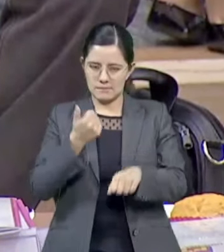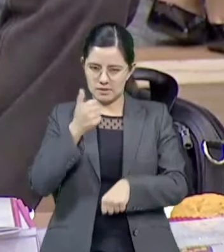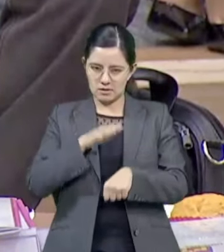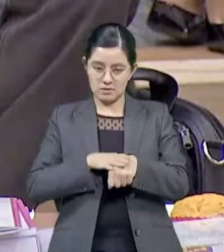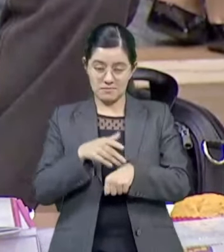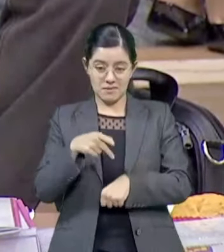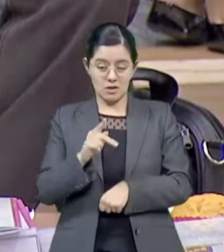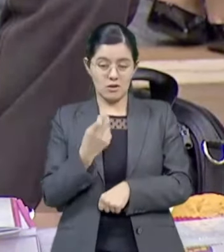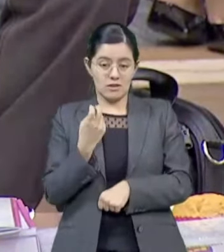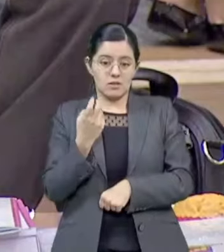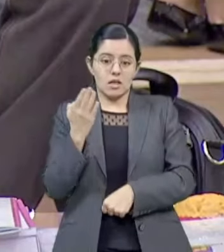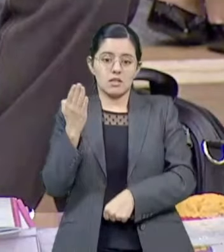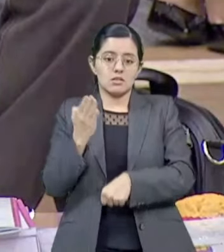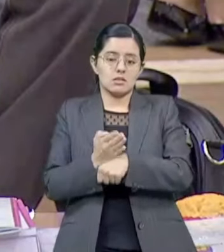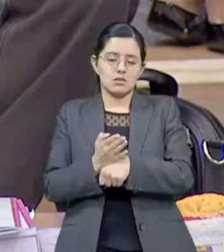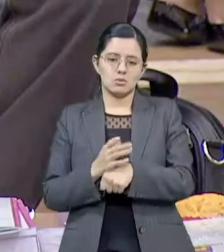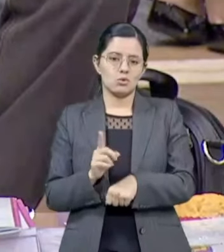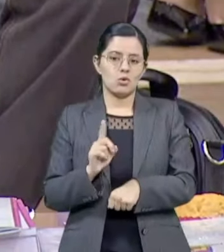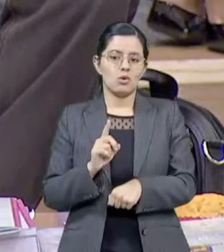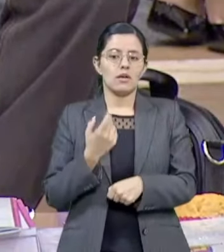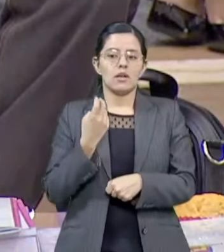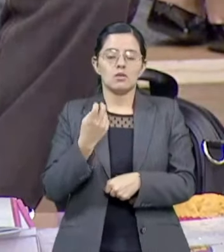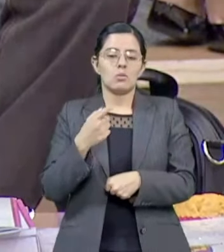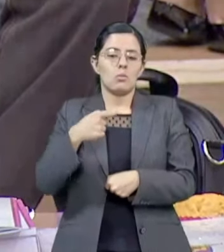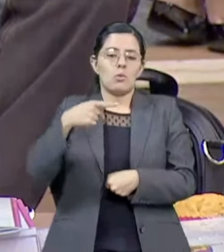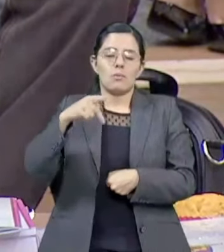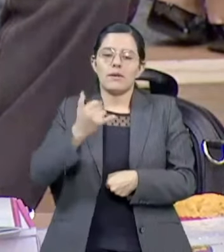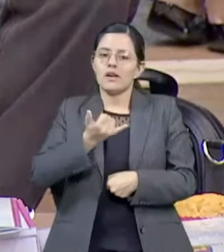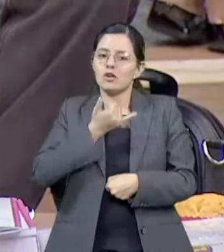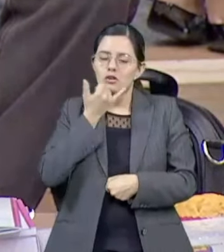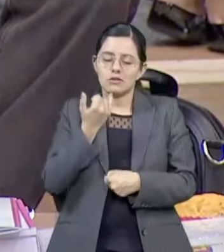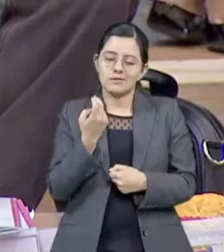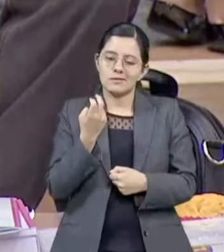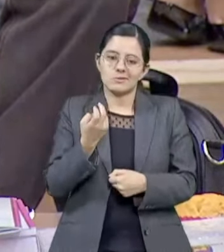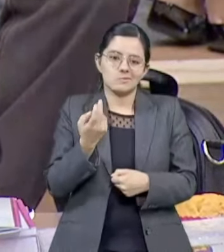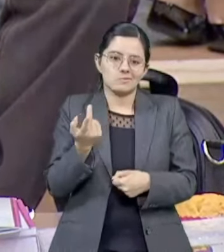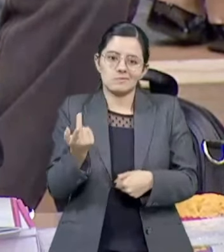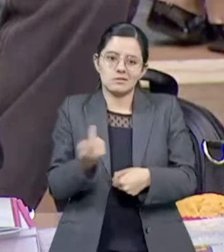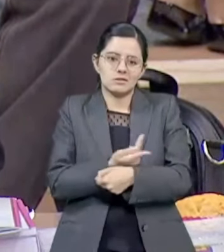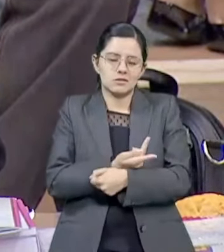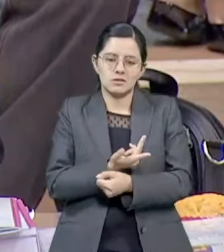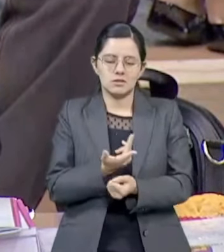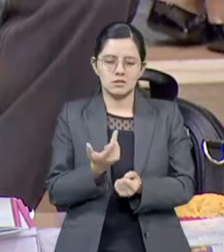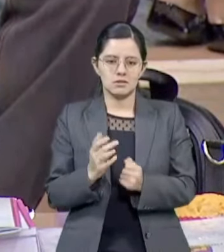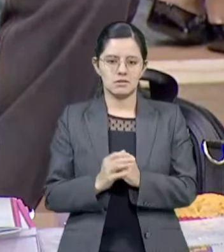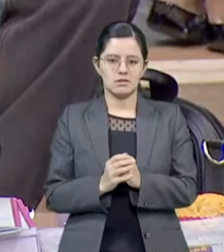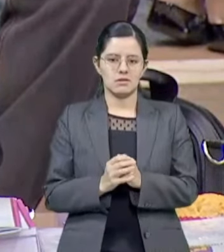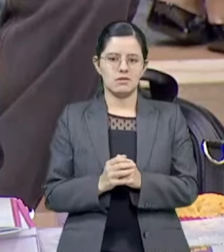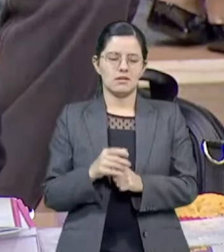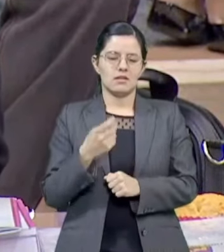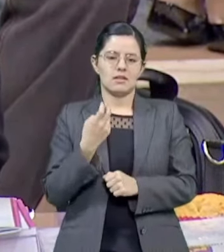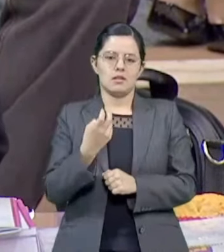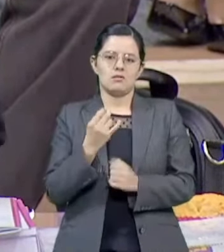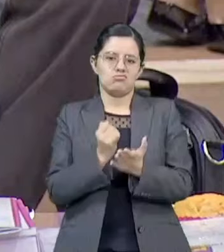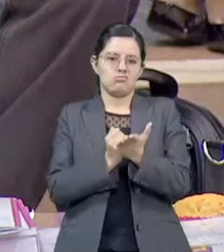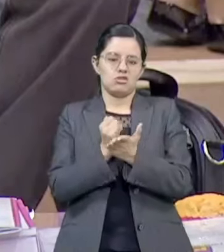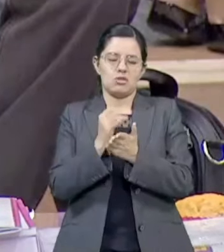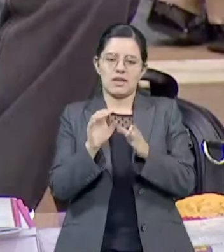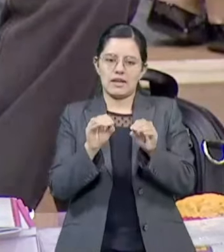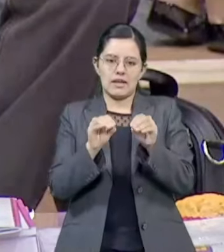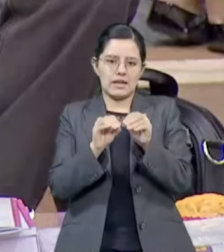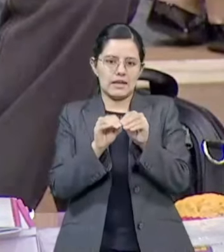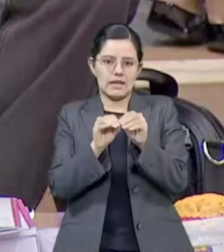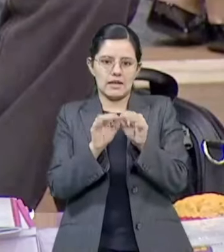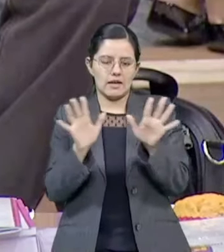sanción, esa es una consecuencia, esa es una conclusión lógica de